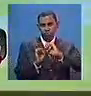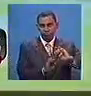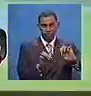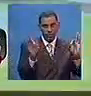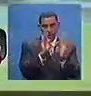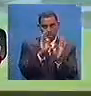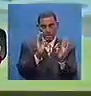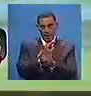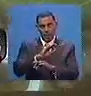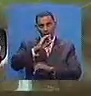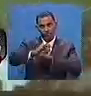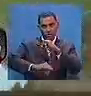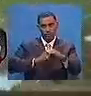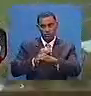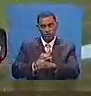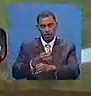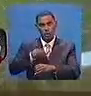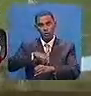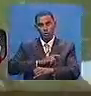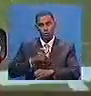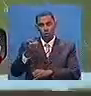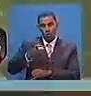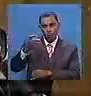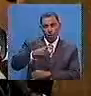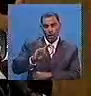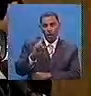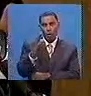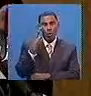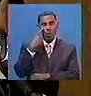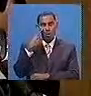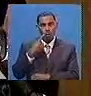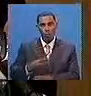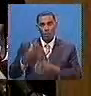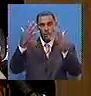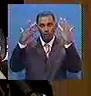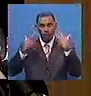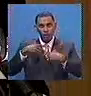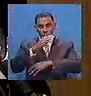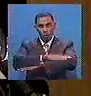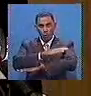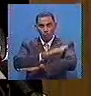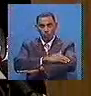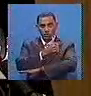un Grandes Ligas, ¿no? Lo que estamos buscando es crearle una disciplina en cuanto a comportamiento,